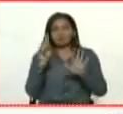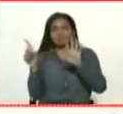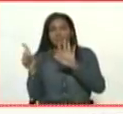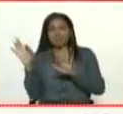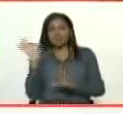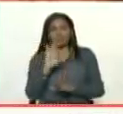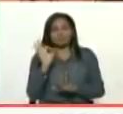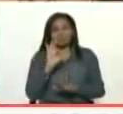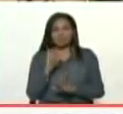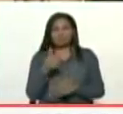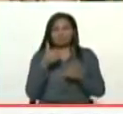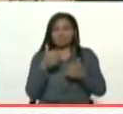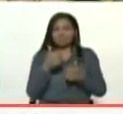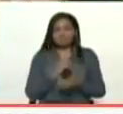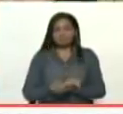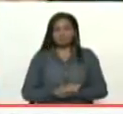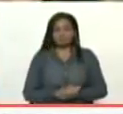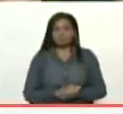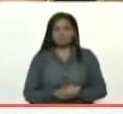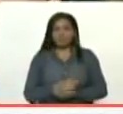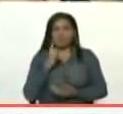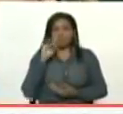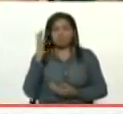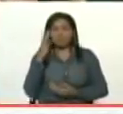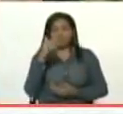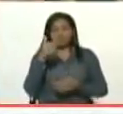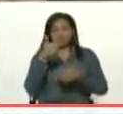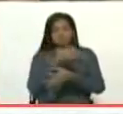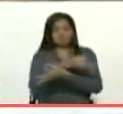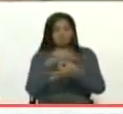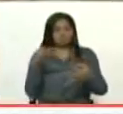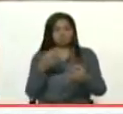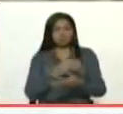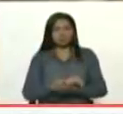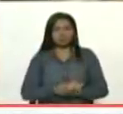bien. Me parece bien,